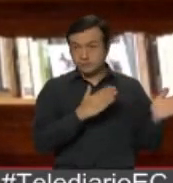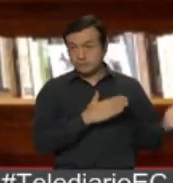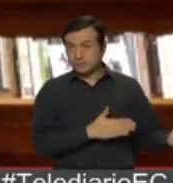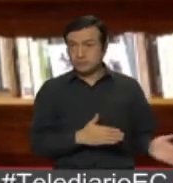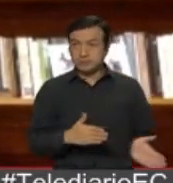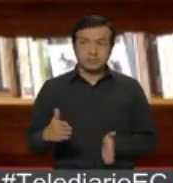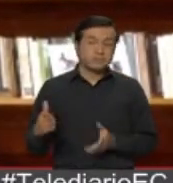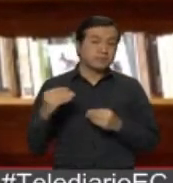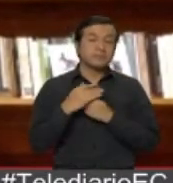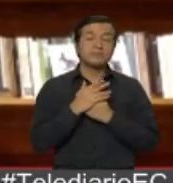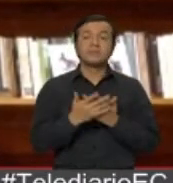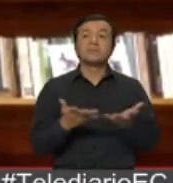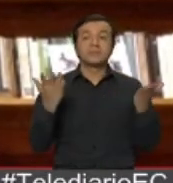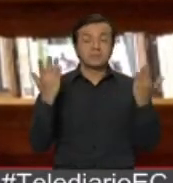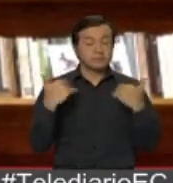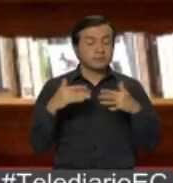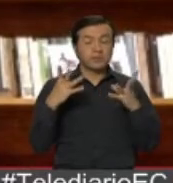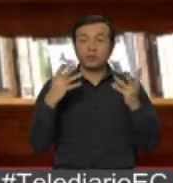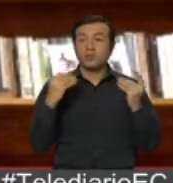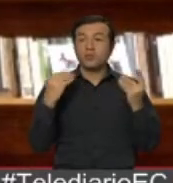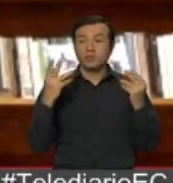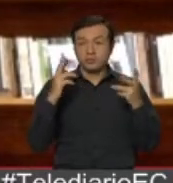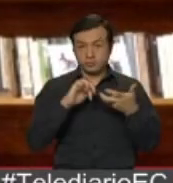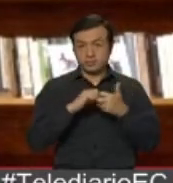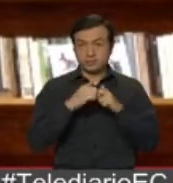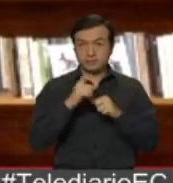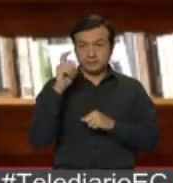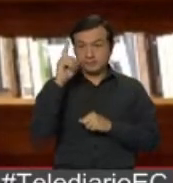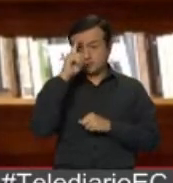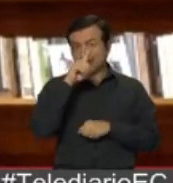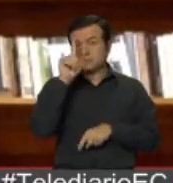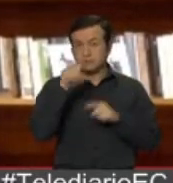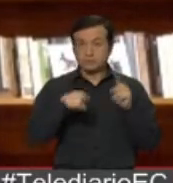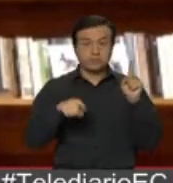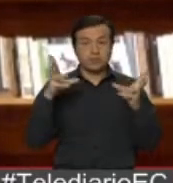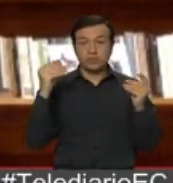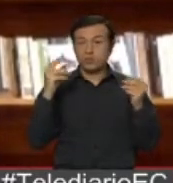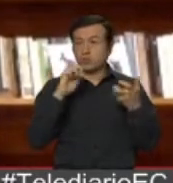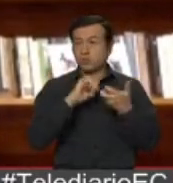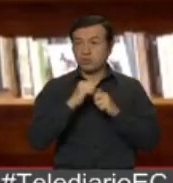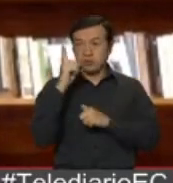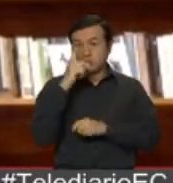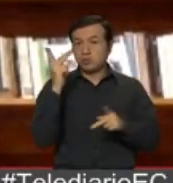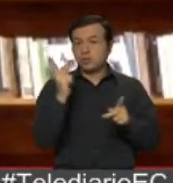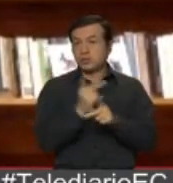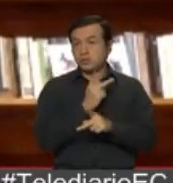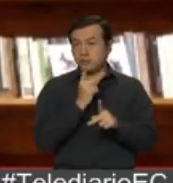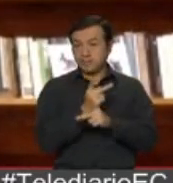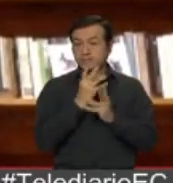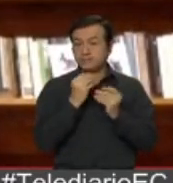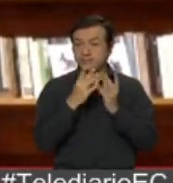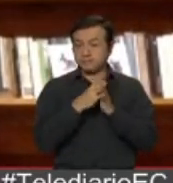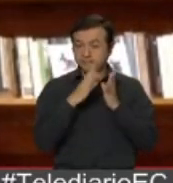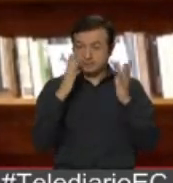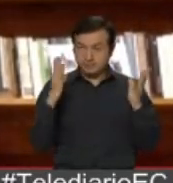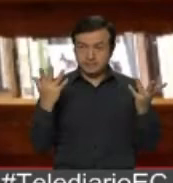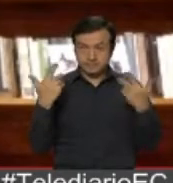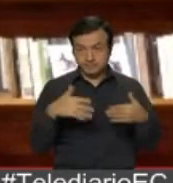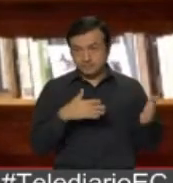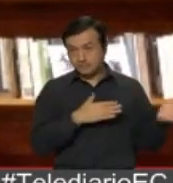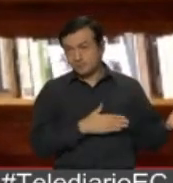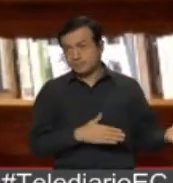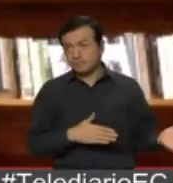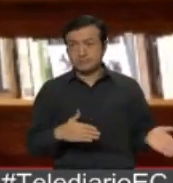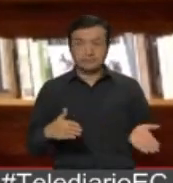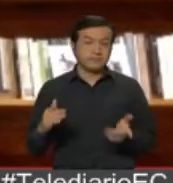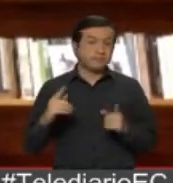tuvimos asimismo muchas dificultades y problemas muy complejos que se fueron dando.